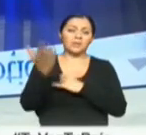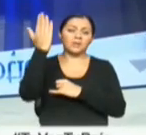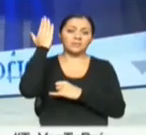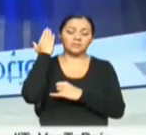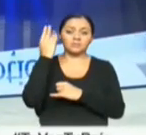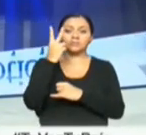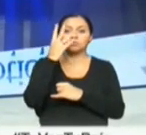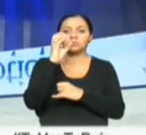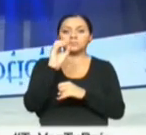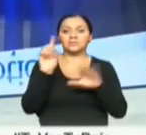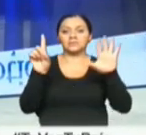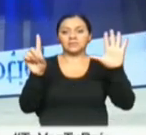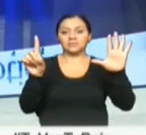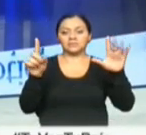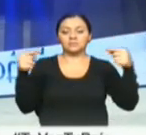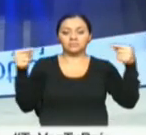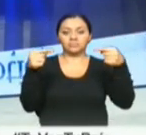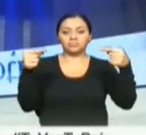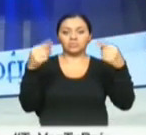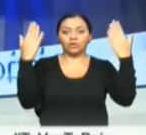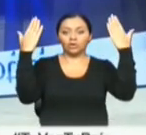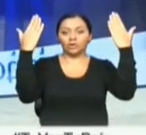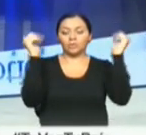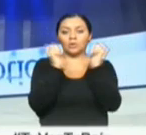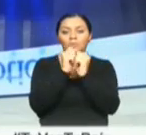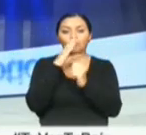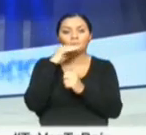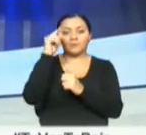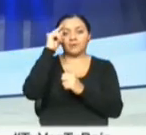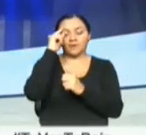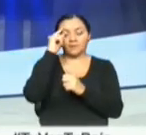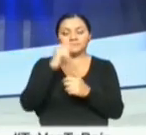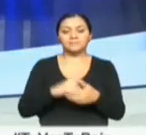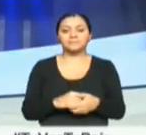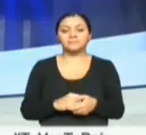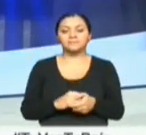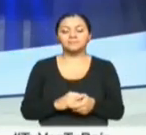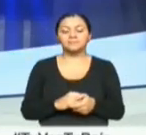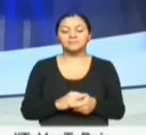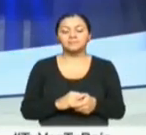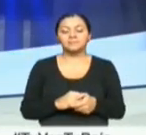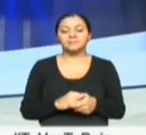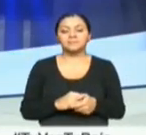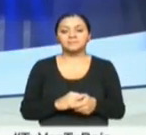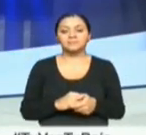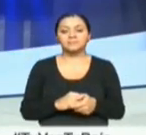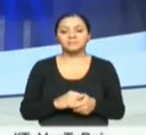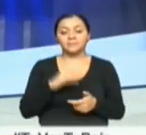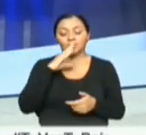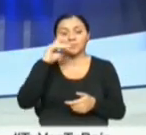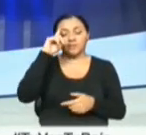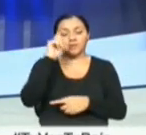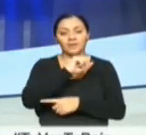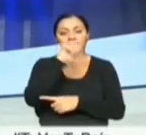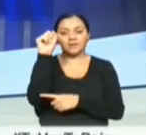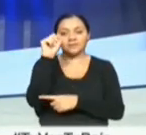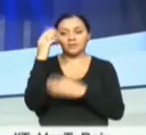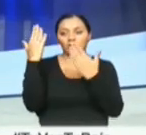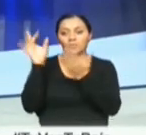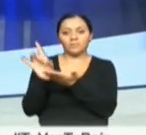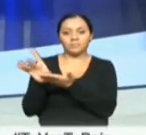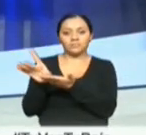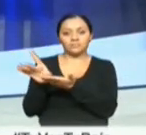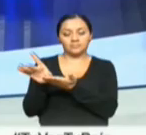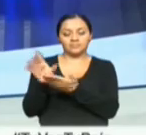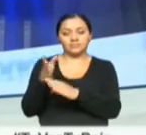produjo un balotaje fue en 2006, cuando el presidente Rafael Correa de Alianza País ganó los comicios al empresario Álvaro